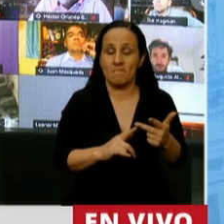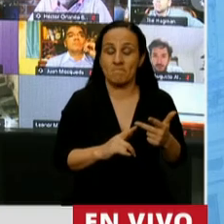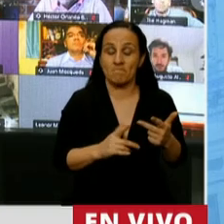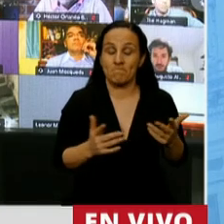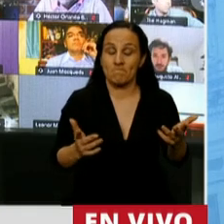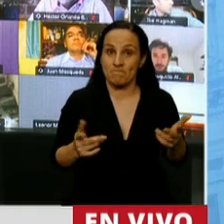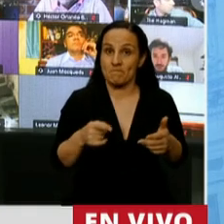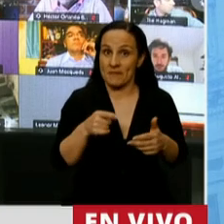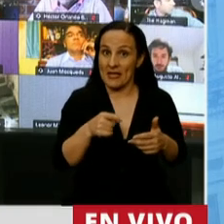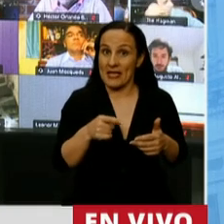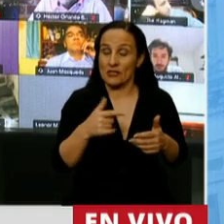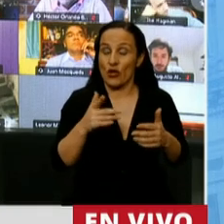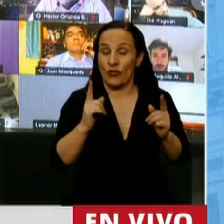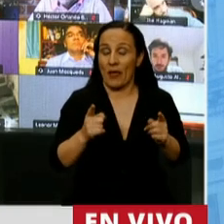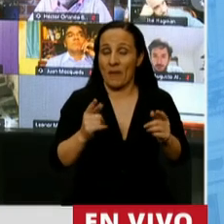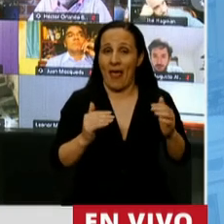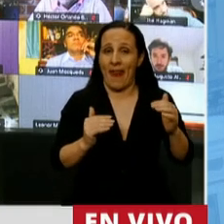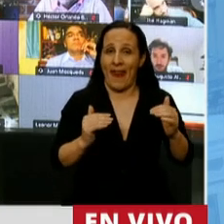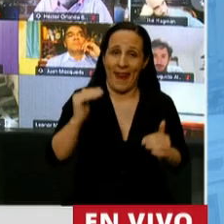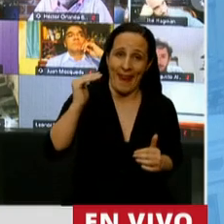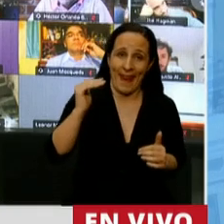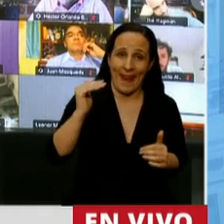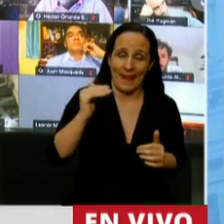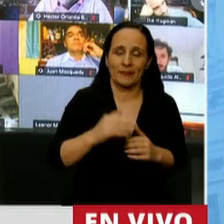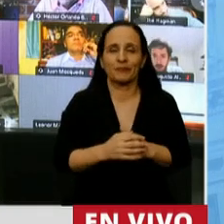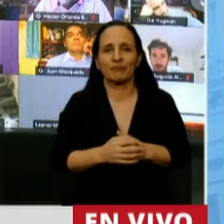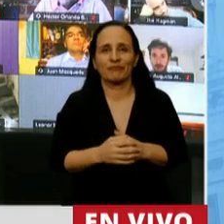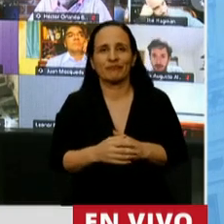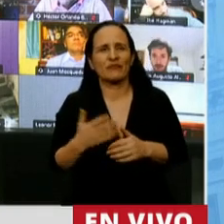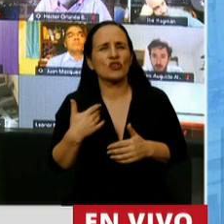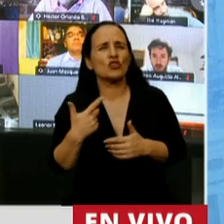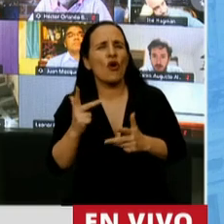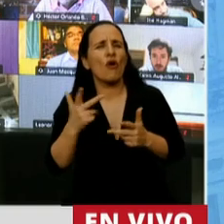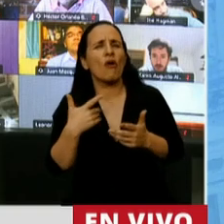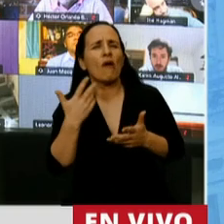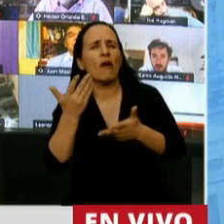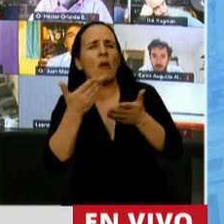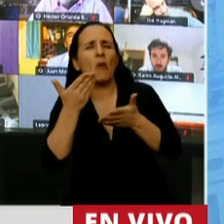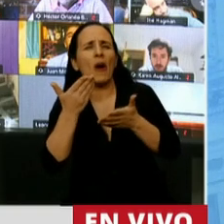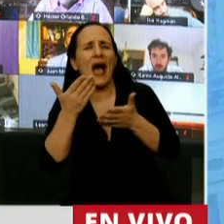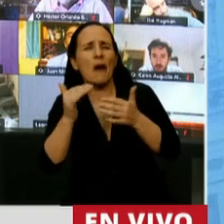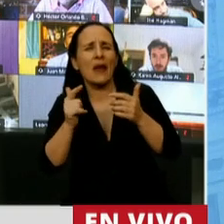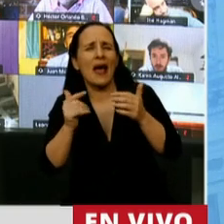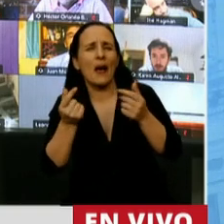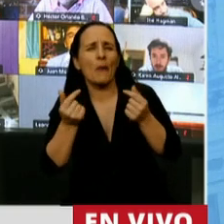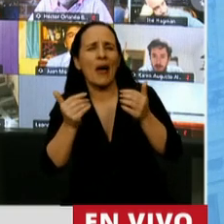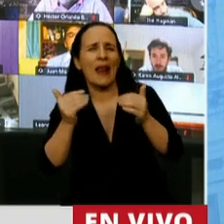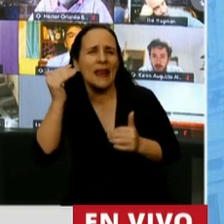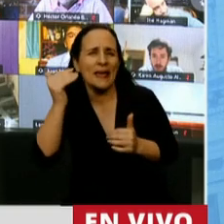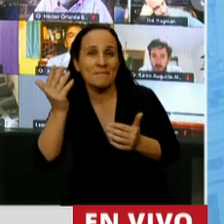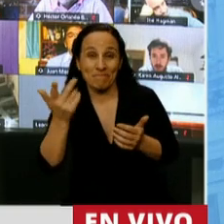es parte de lo que se evalúa también se devaluó la palabra porque el presidente en la campaña